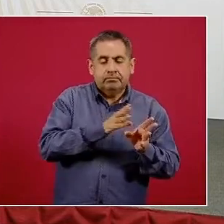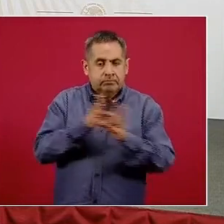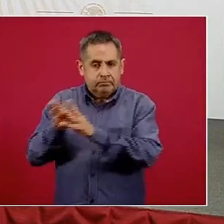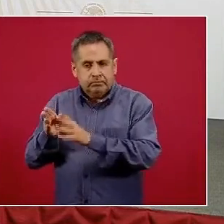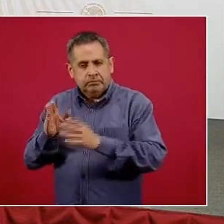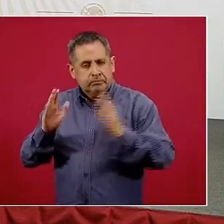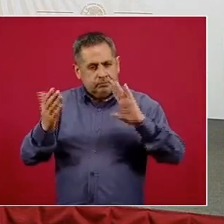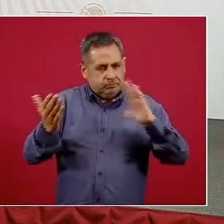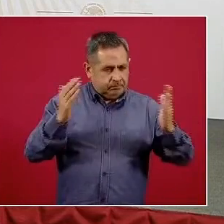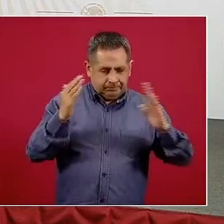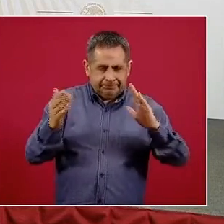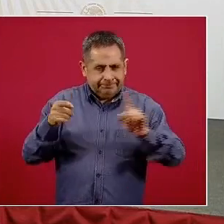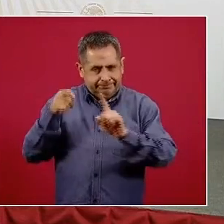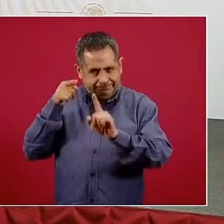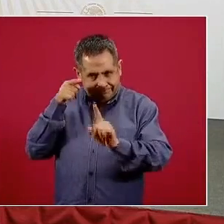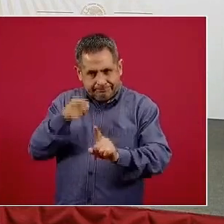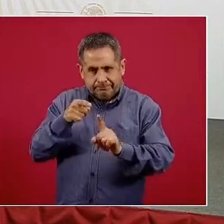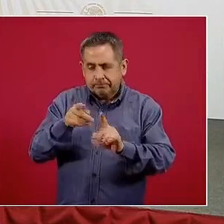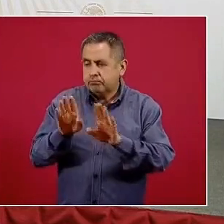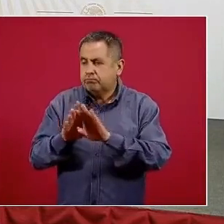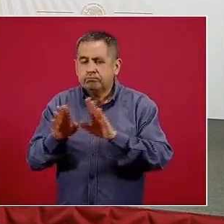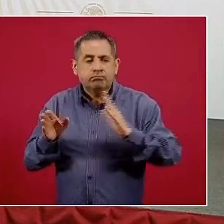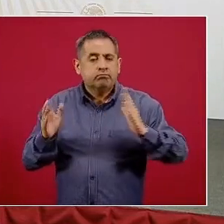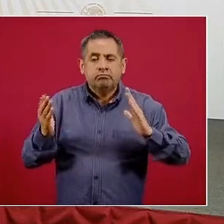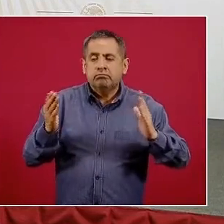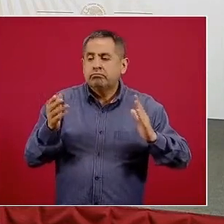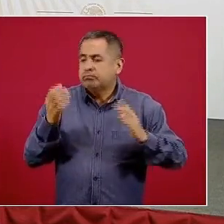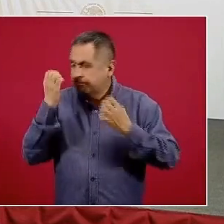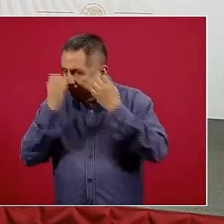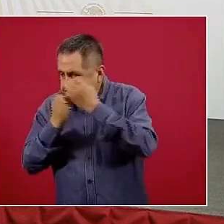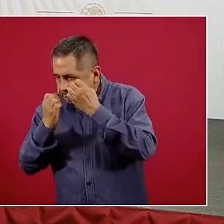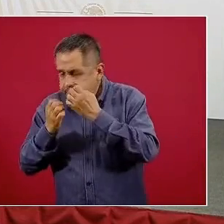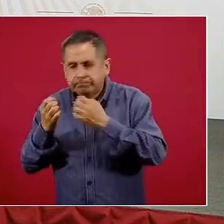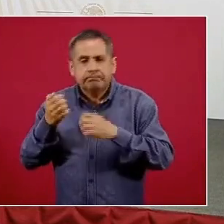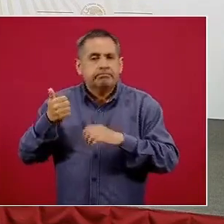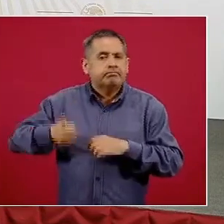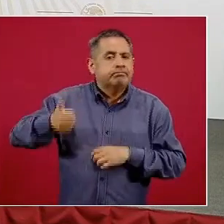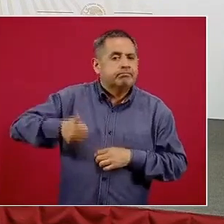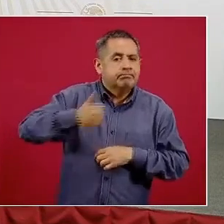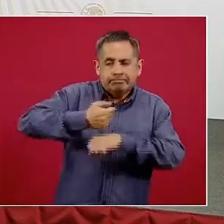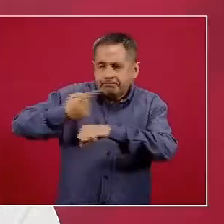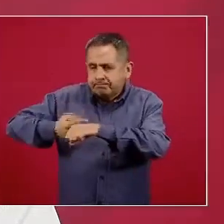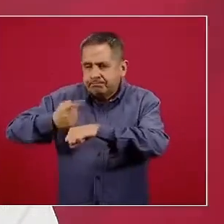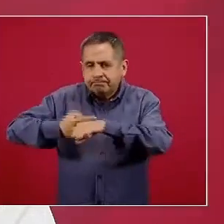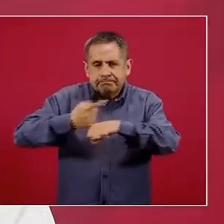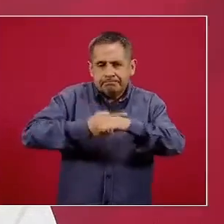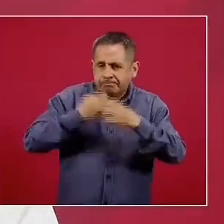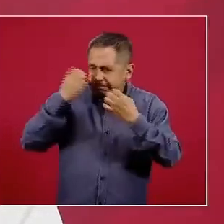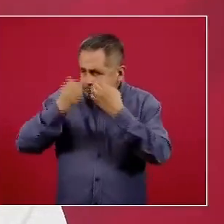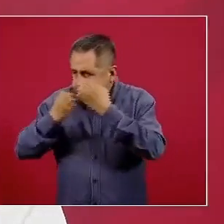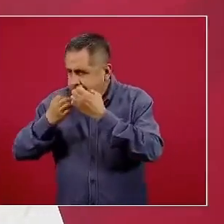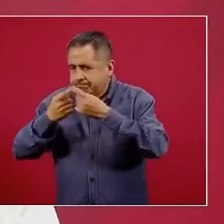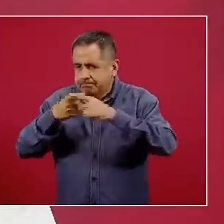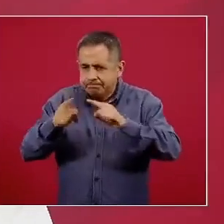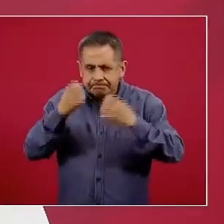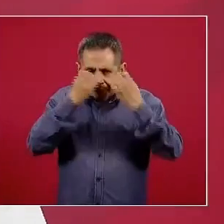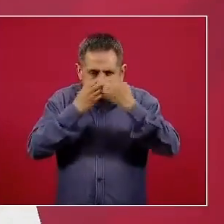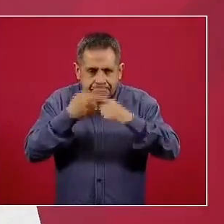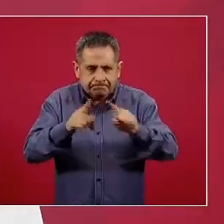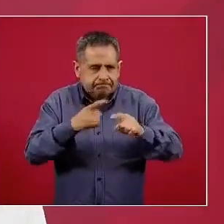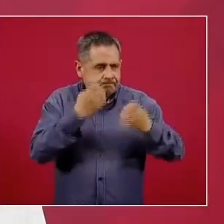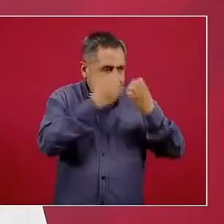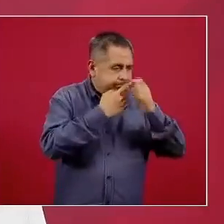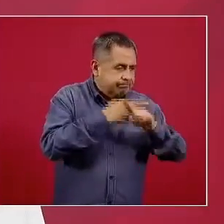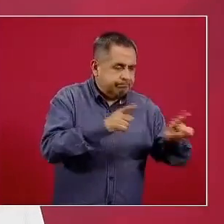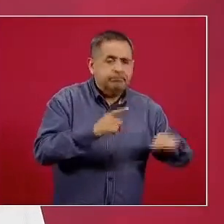solo para mostrar las características de análisis que tiene una enfermedad y otra y otra y otra. Pero lo que